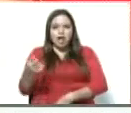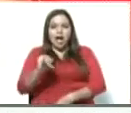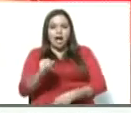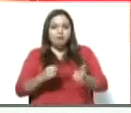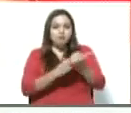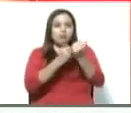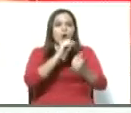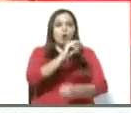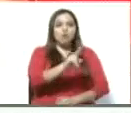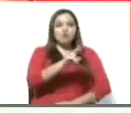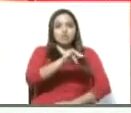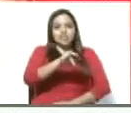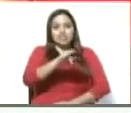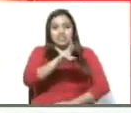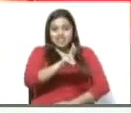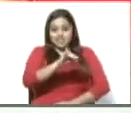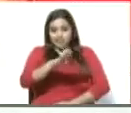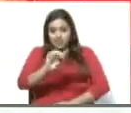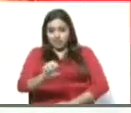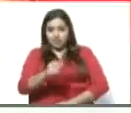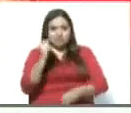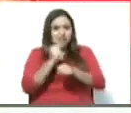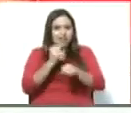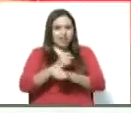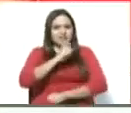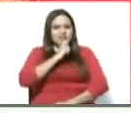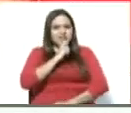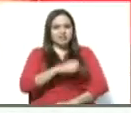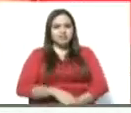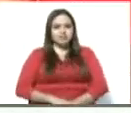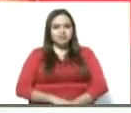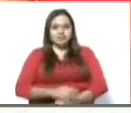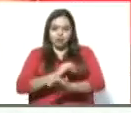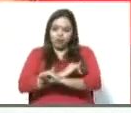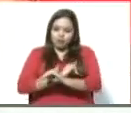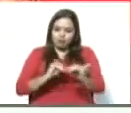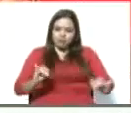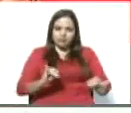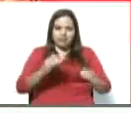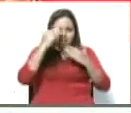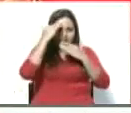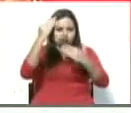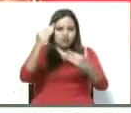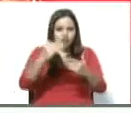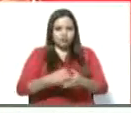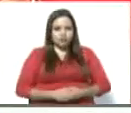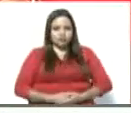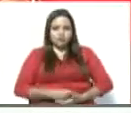tarea bastante difícil. Pero bueno, eso es todo. Un gran saludo.